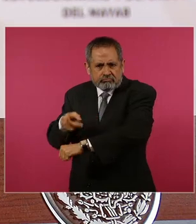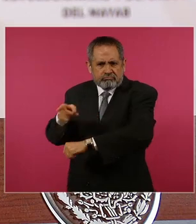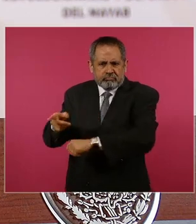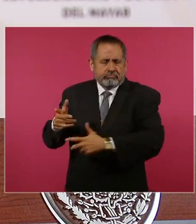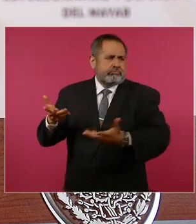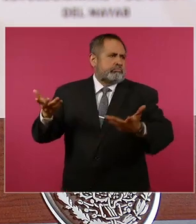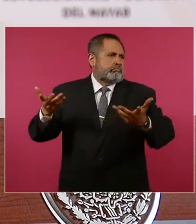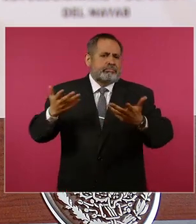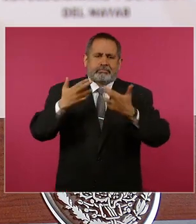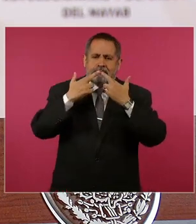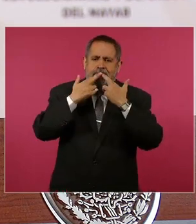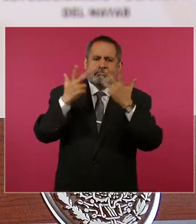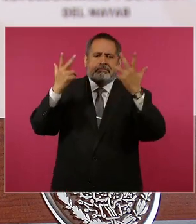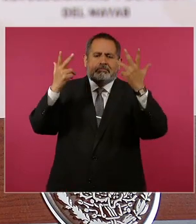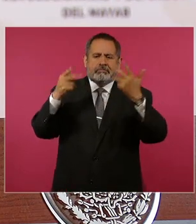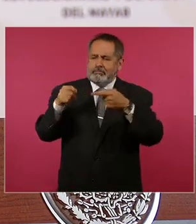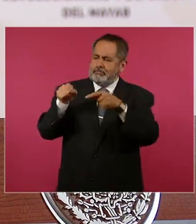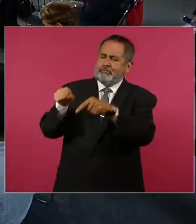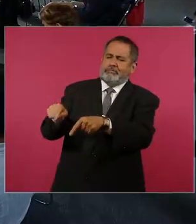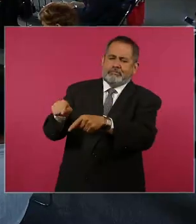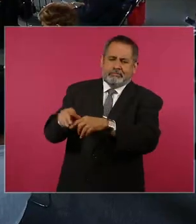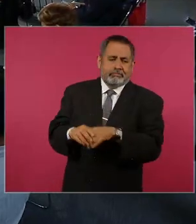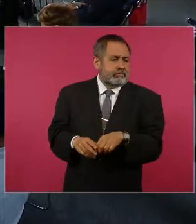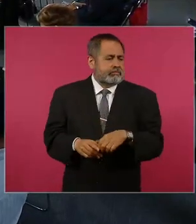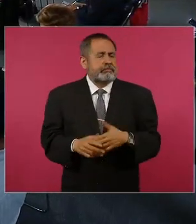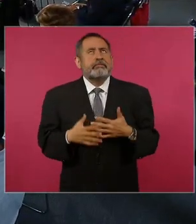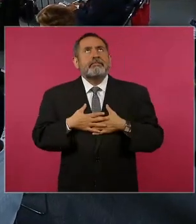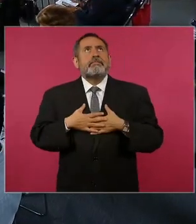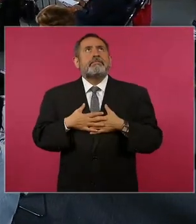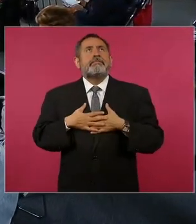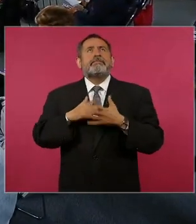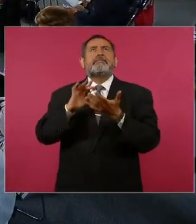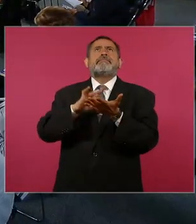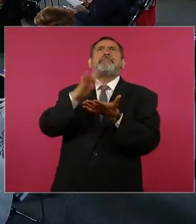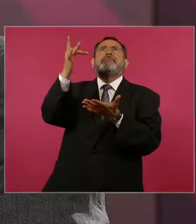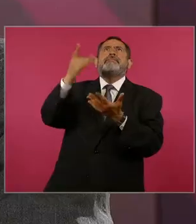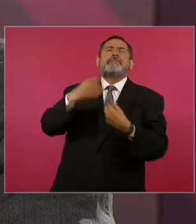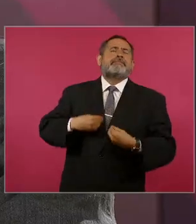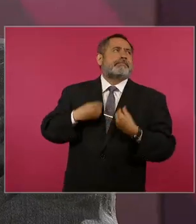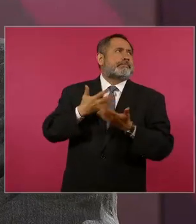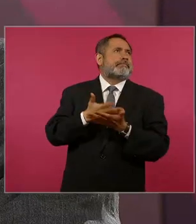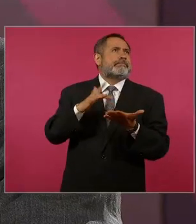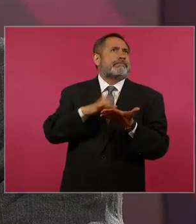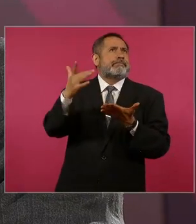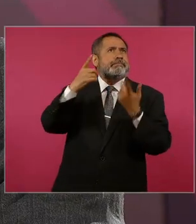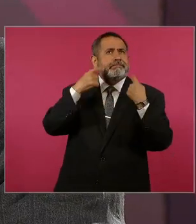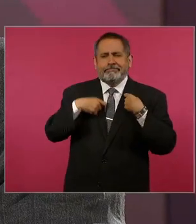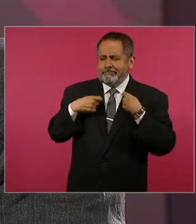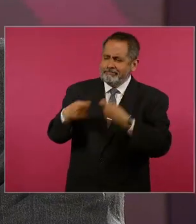¿Qué más le puedo pedir a la vida? Gracias a la vida